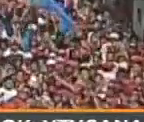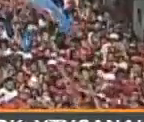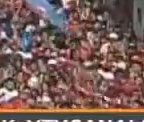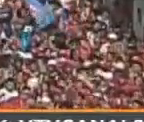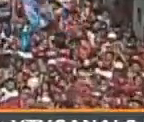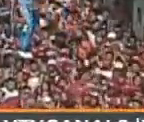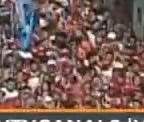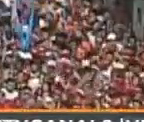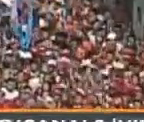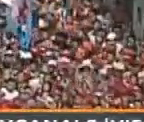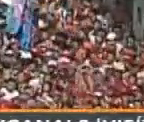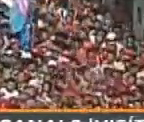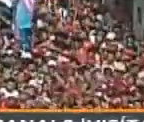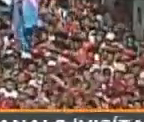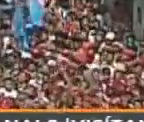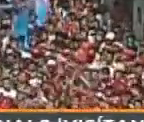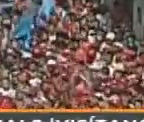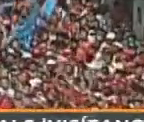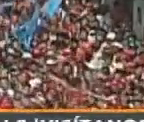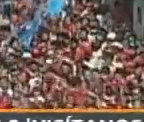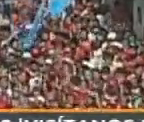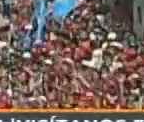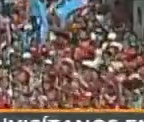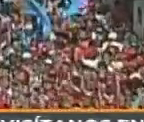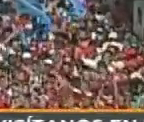enfático una vez más en su discurso